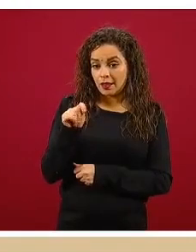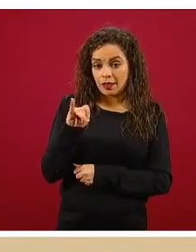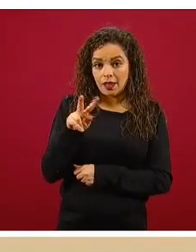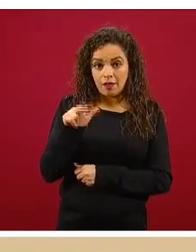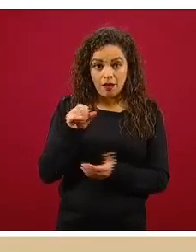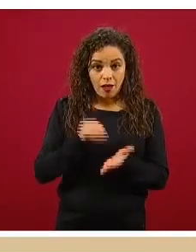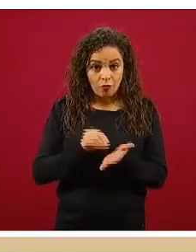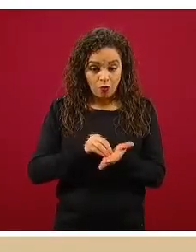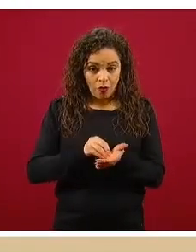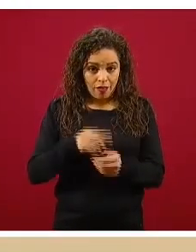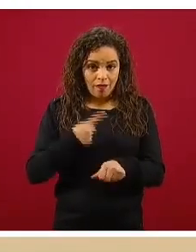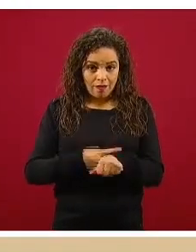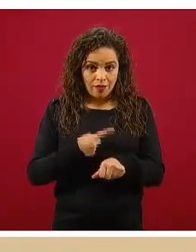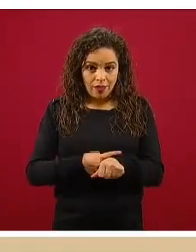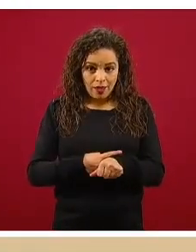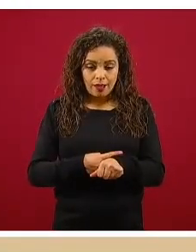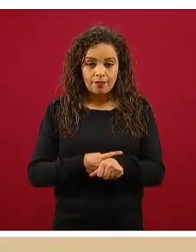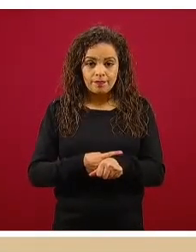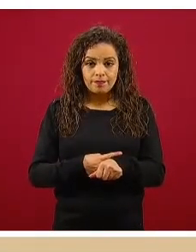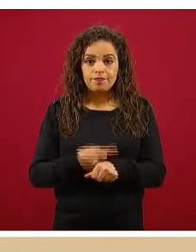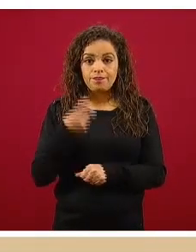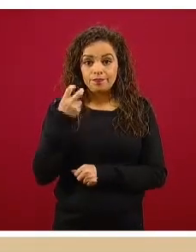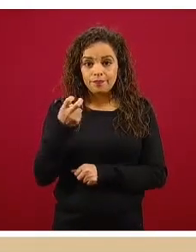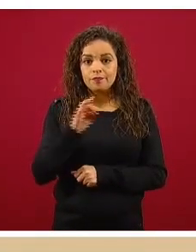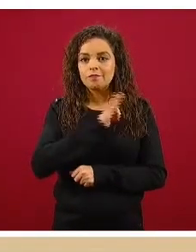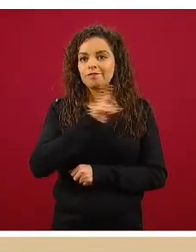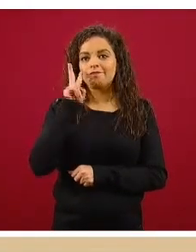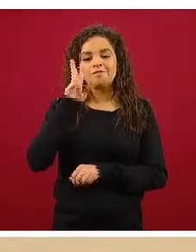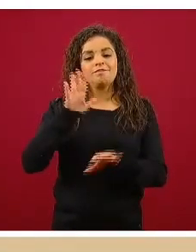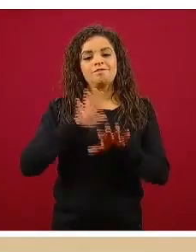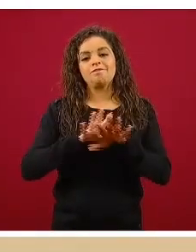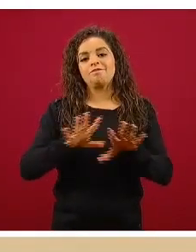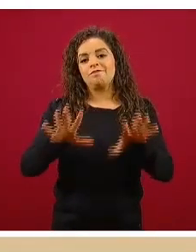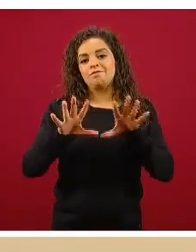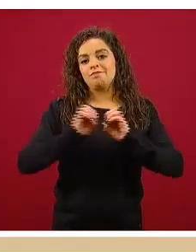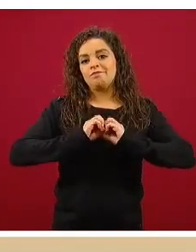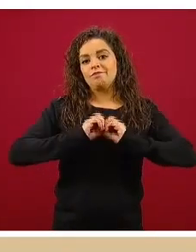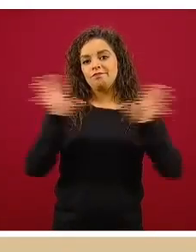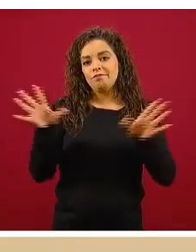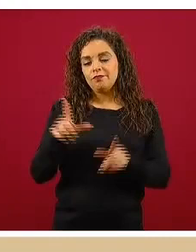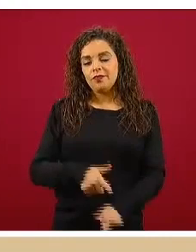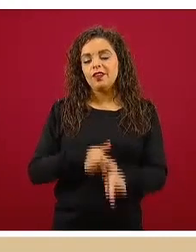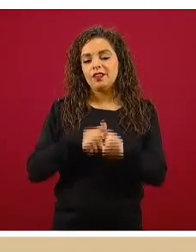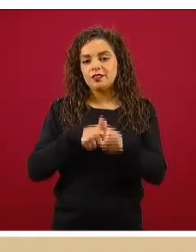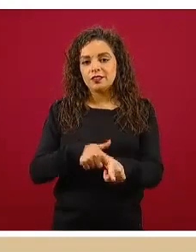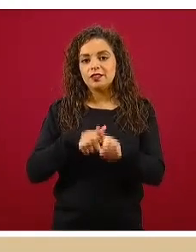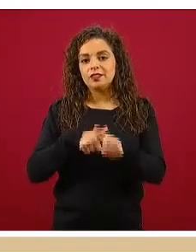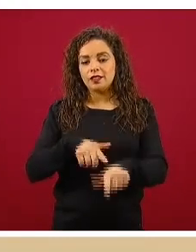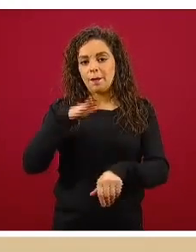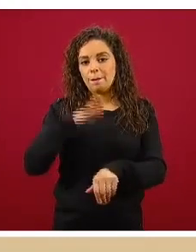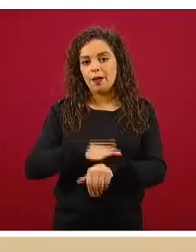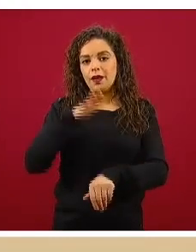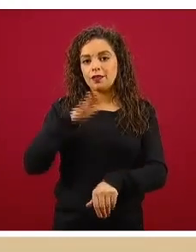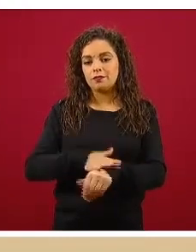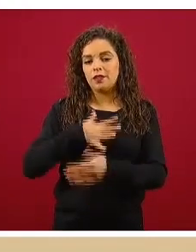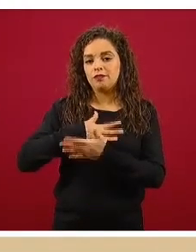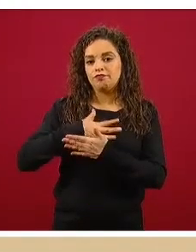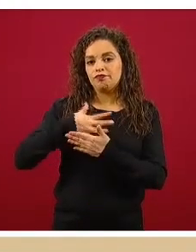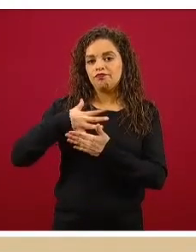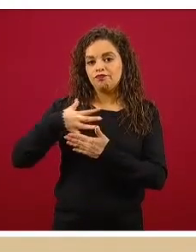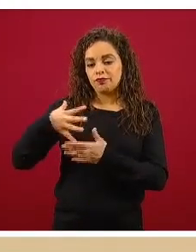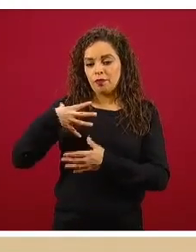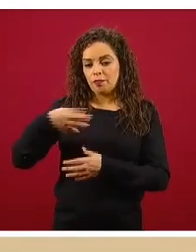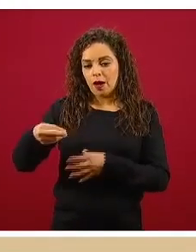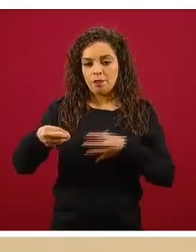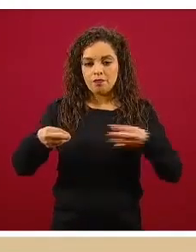esta tasa, y por lo tanto eso evidencia que está habiendo mayor transmisión, mayor dispersión de la